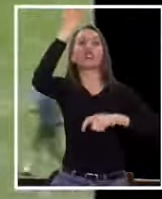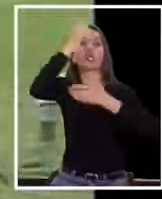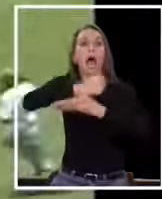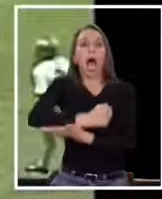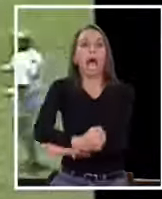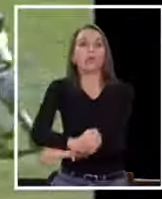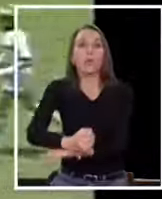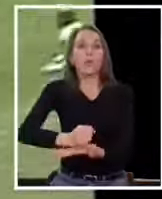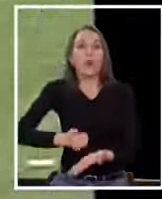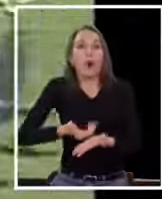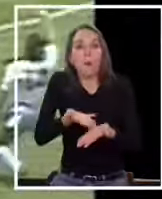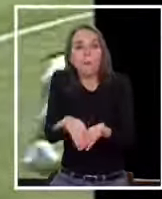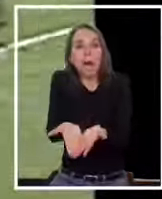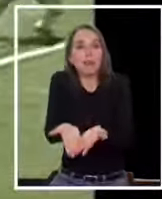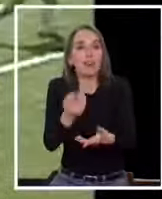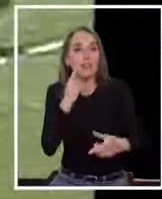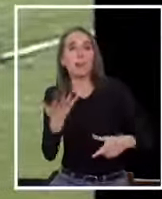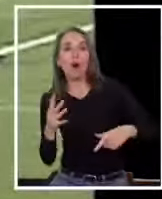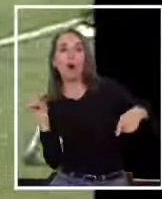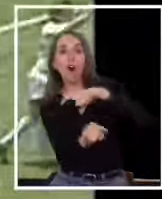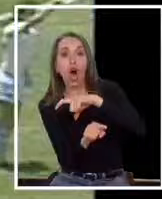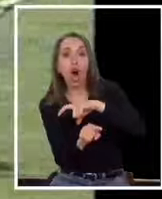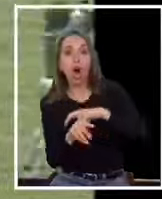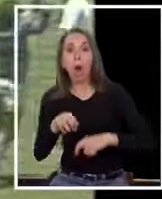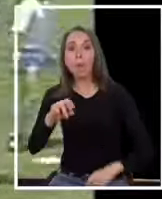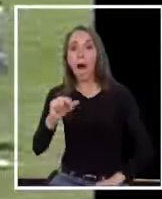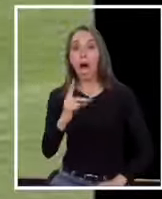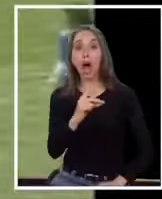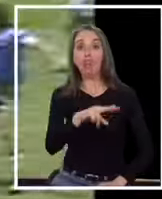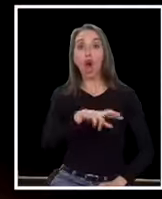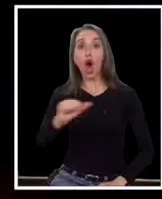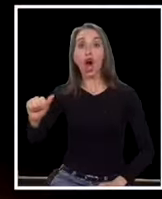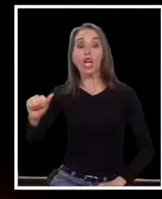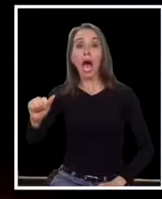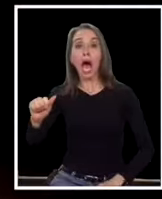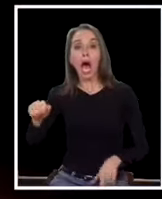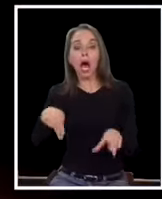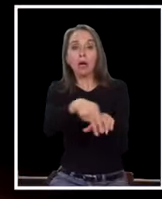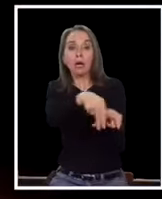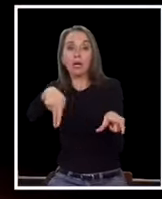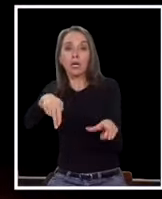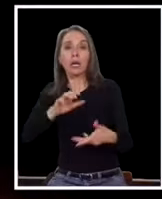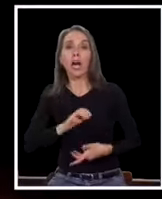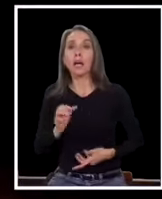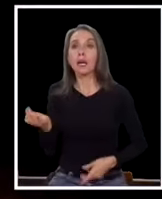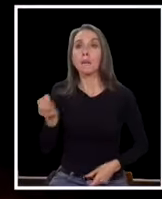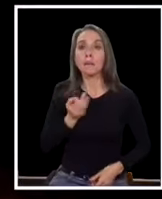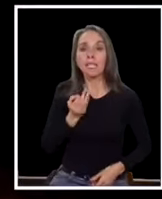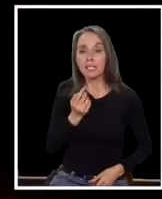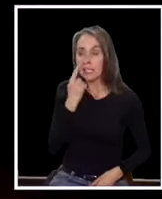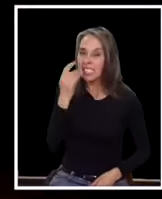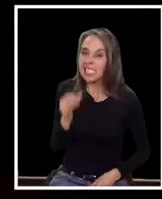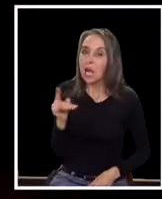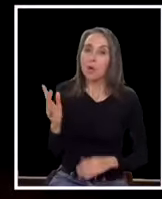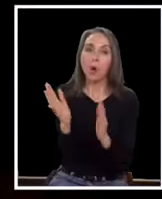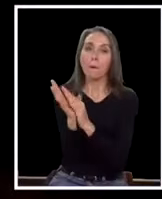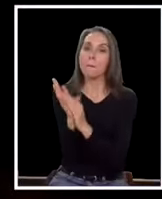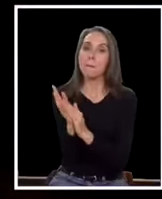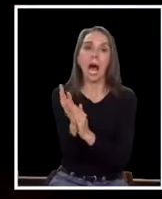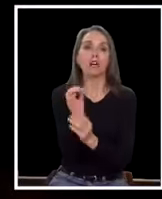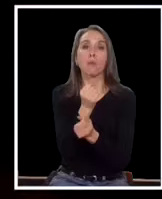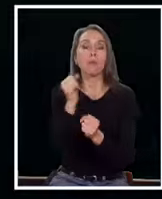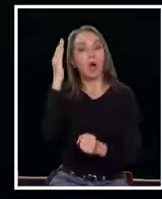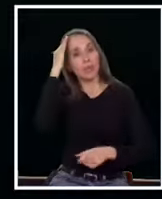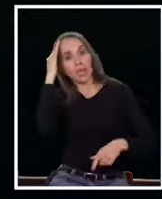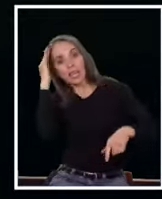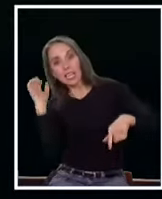se equivoca Samson Chilton, ¡Maradona! Todo me decía que había sido con la mano. Era imposible que su